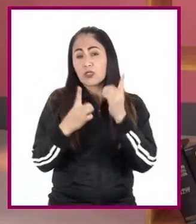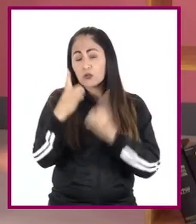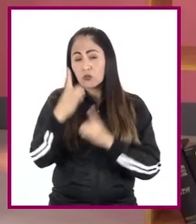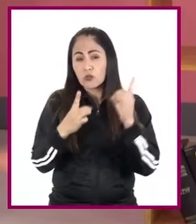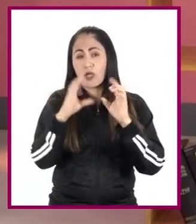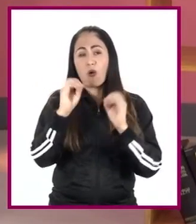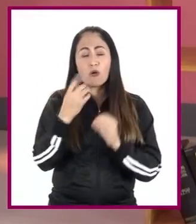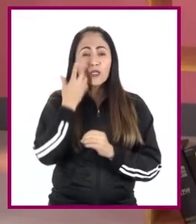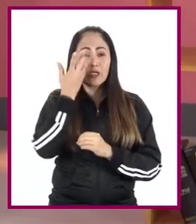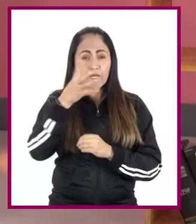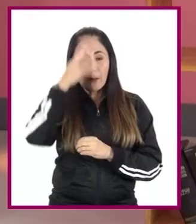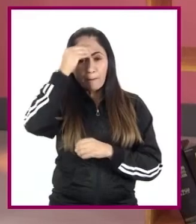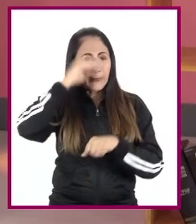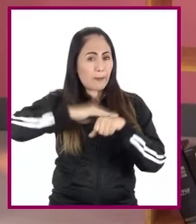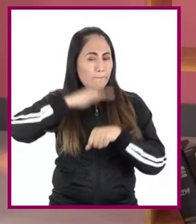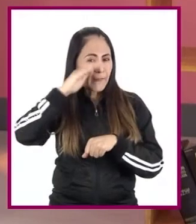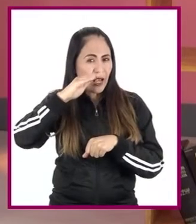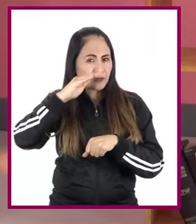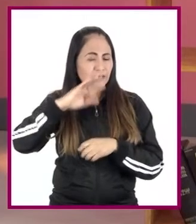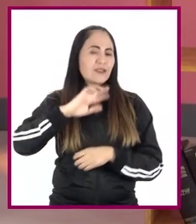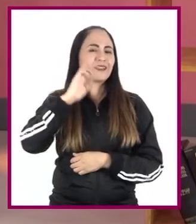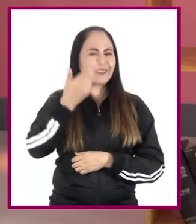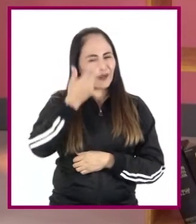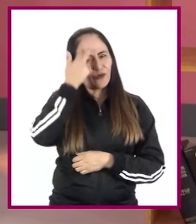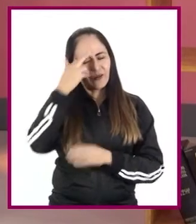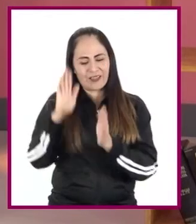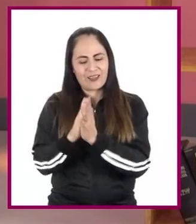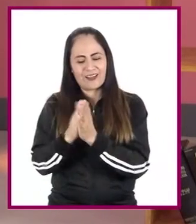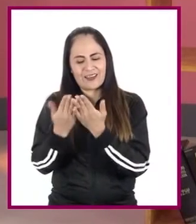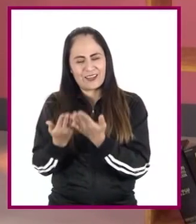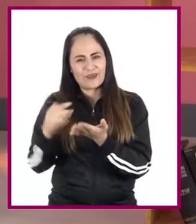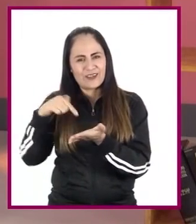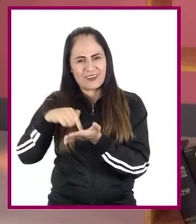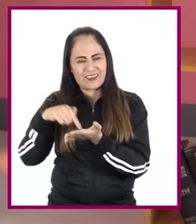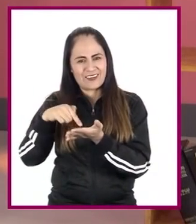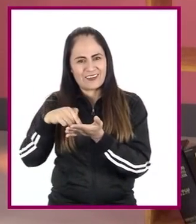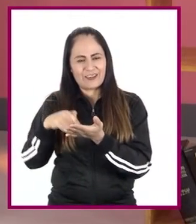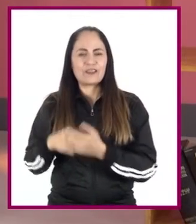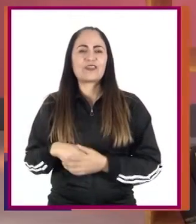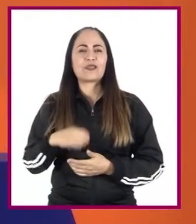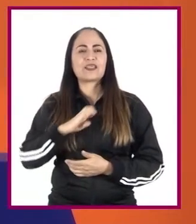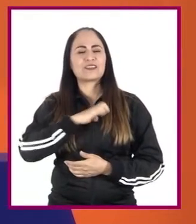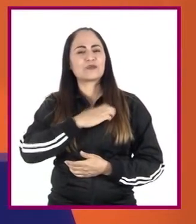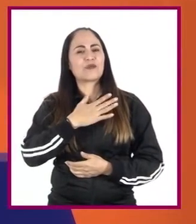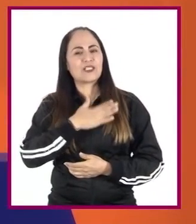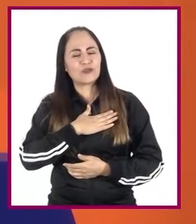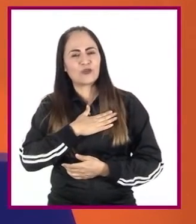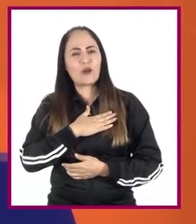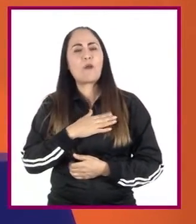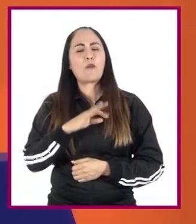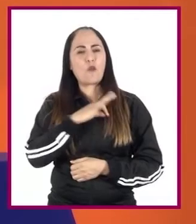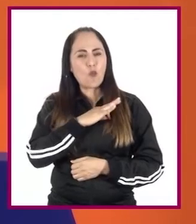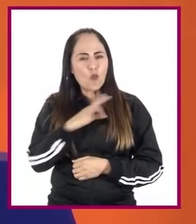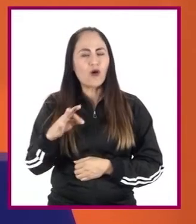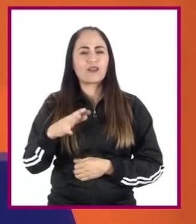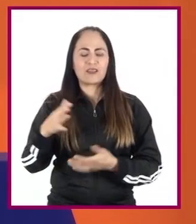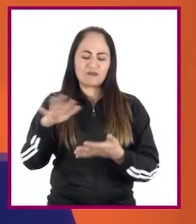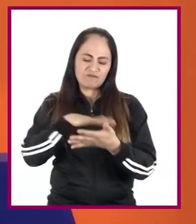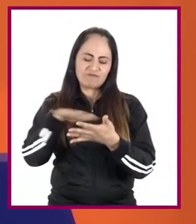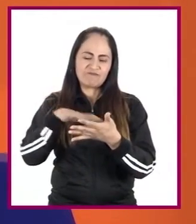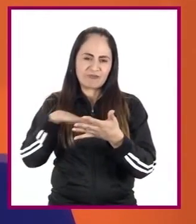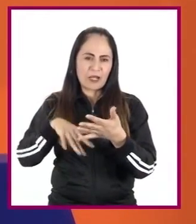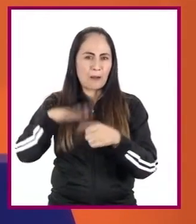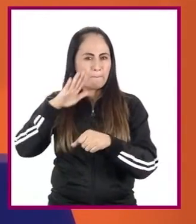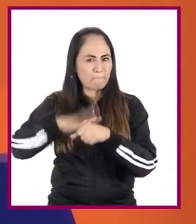su aprendizaje, recuerden que en su libro de texto de lengua materna podrán localizar más información sobre este